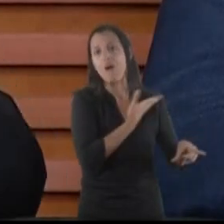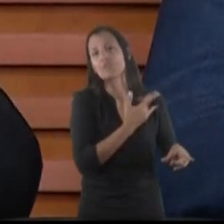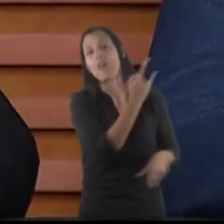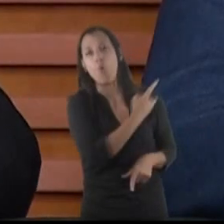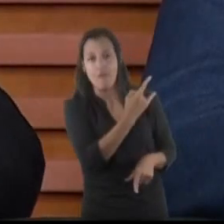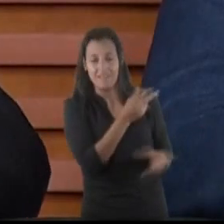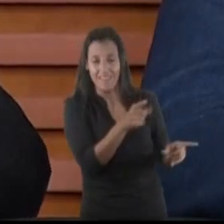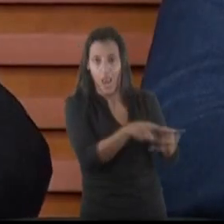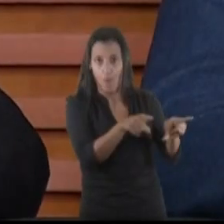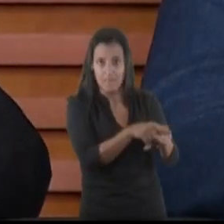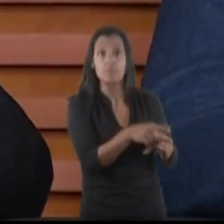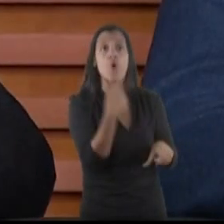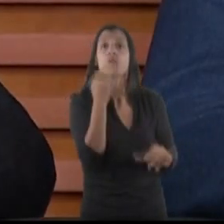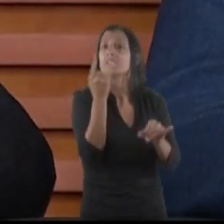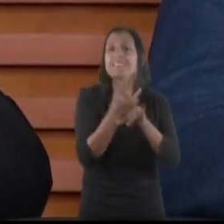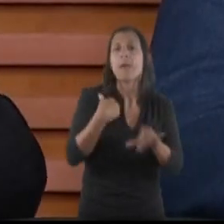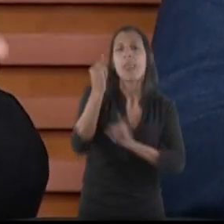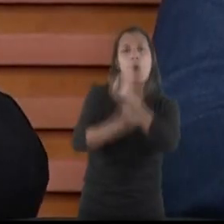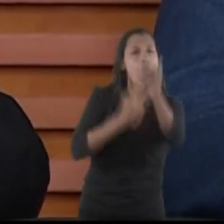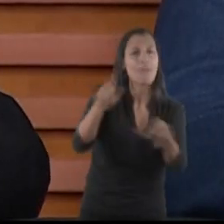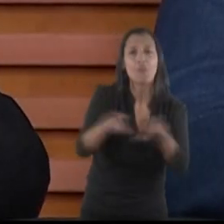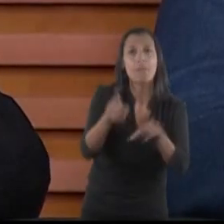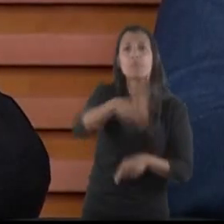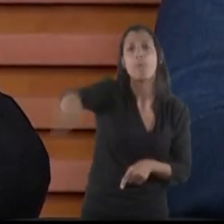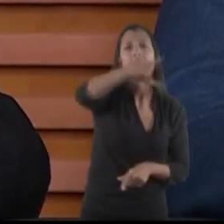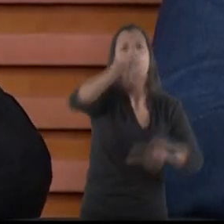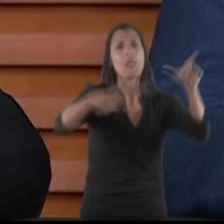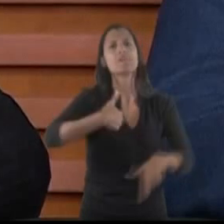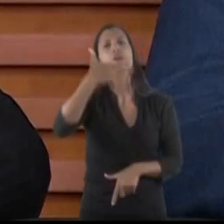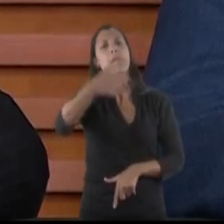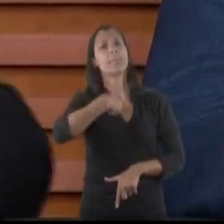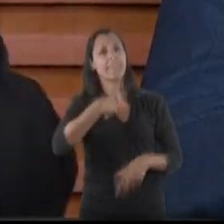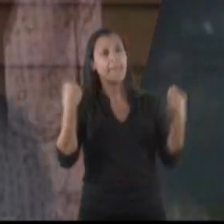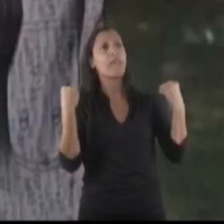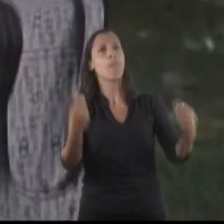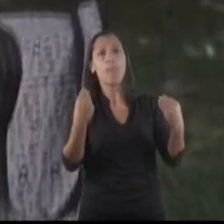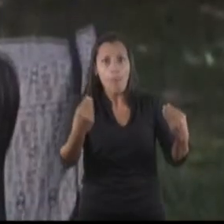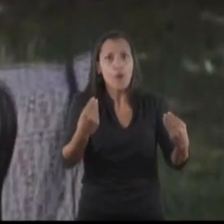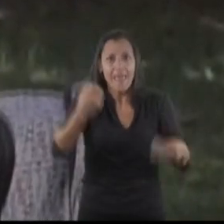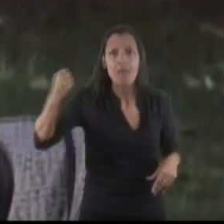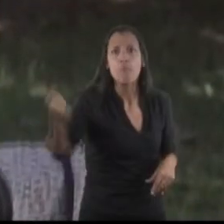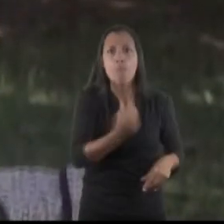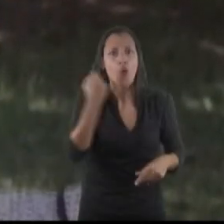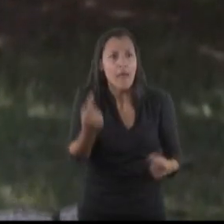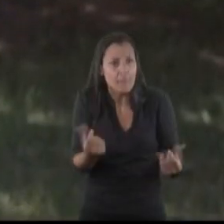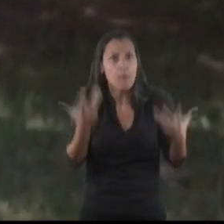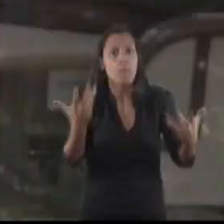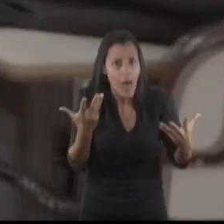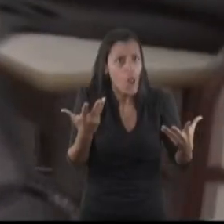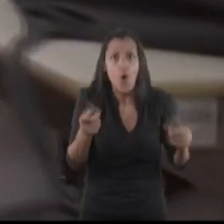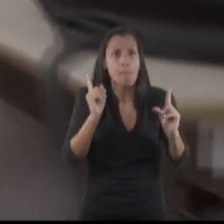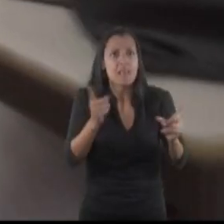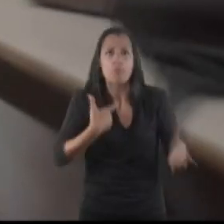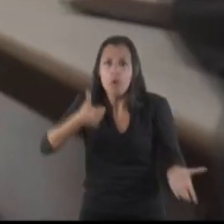universidad. Siempre cuento esta anécdota para que todos entendamos el porqué de tiene sentido el desarrollo